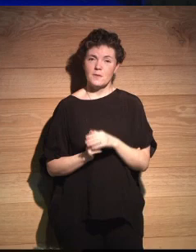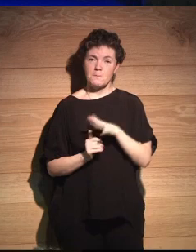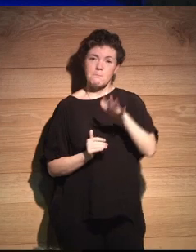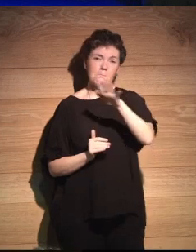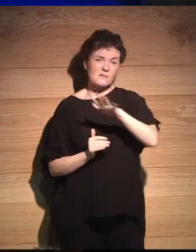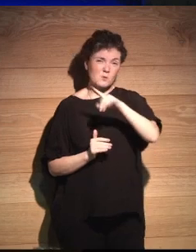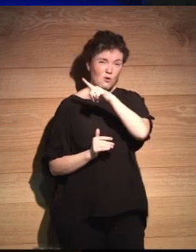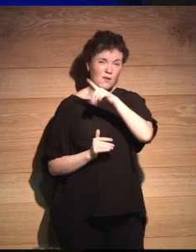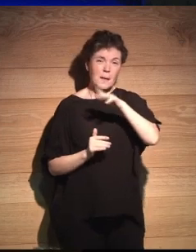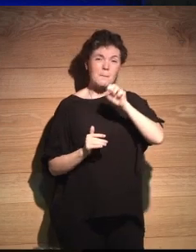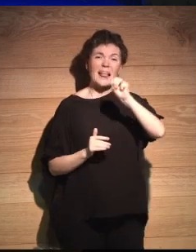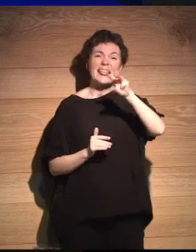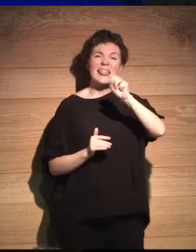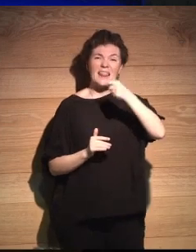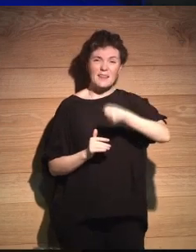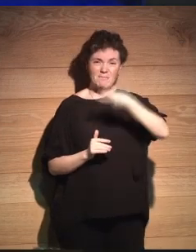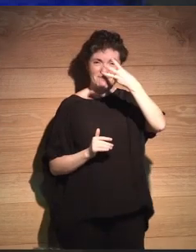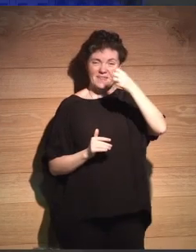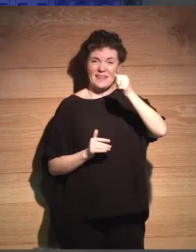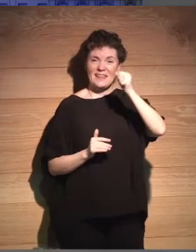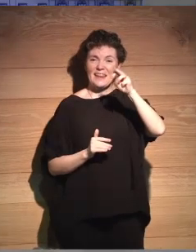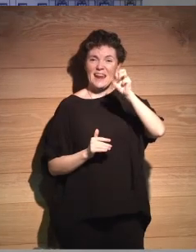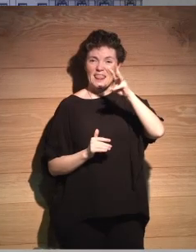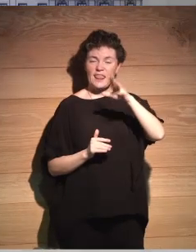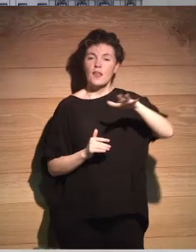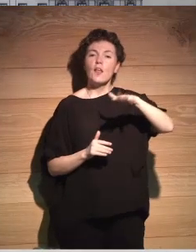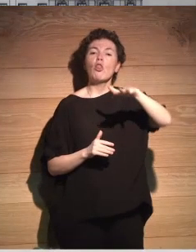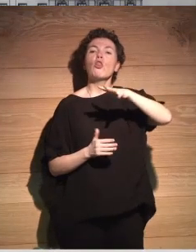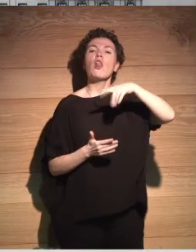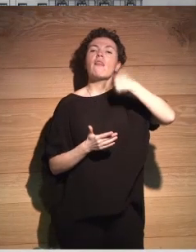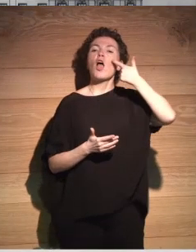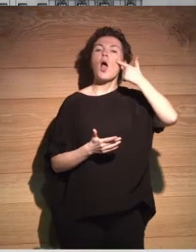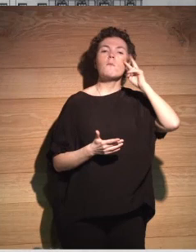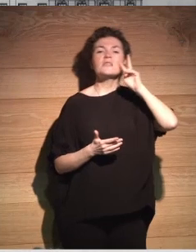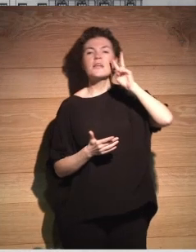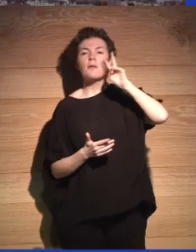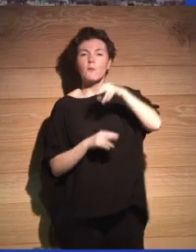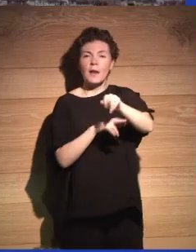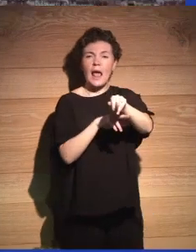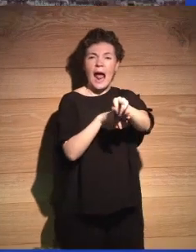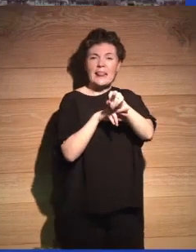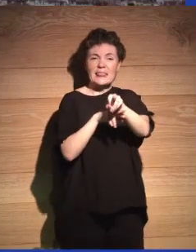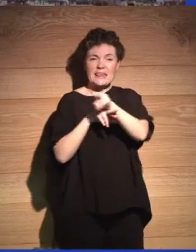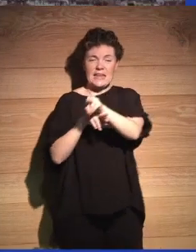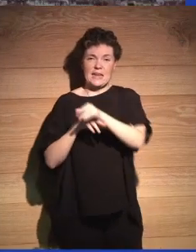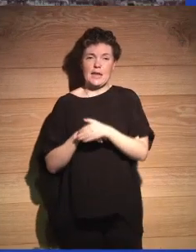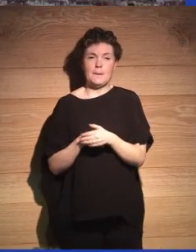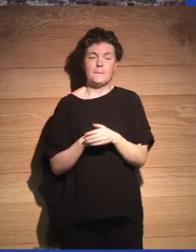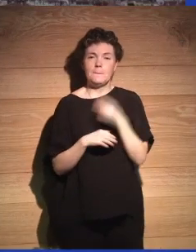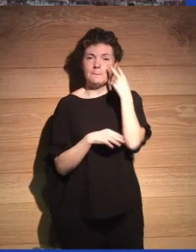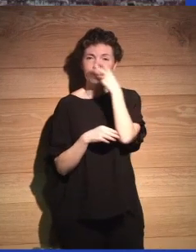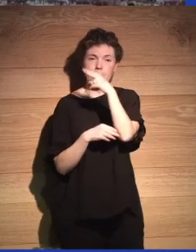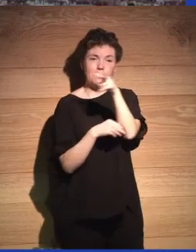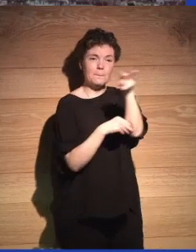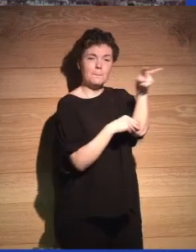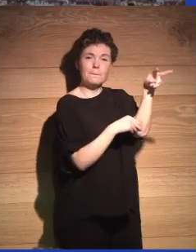Aquí. Aquí. Estaba el puesto de observación de la artillería. Aquí tiene